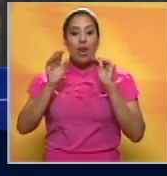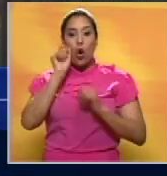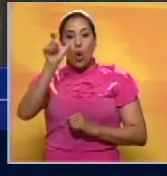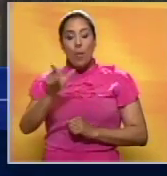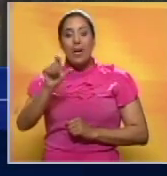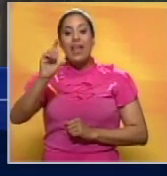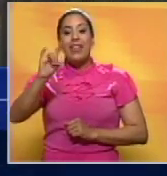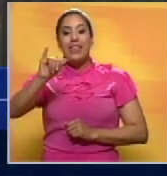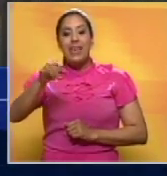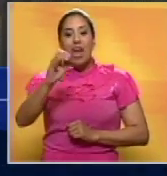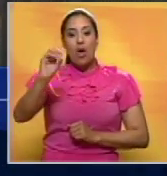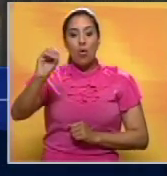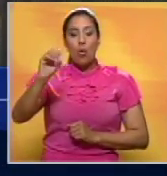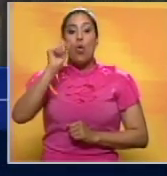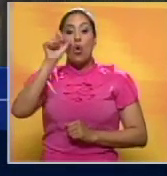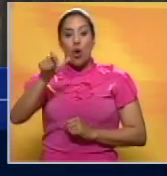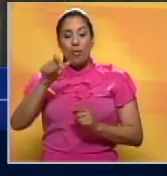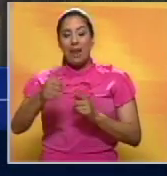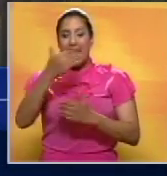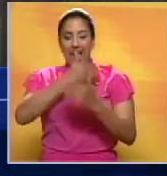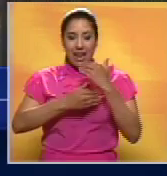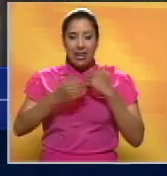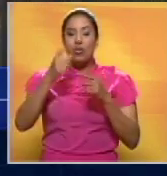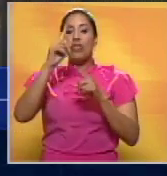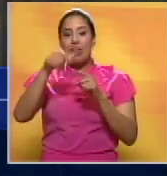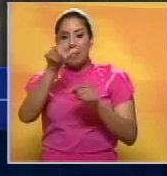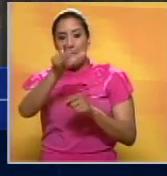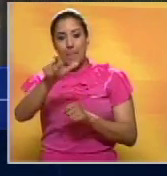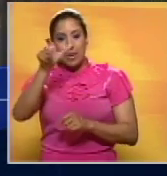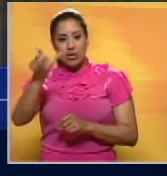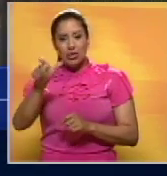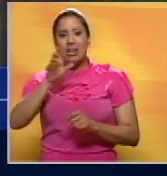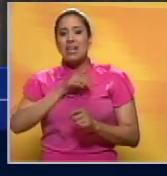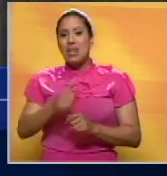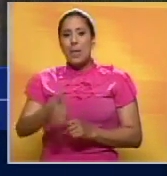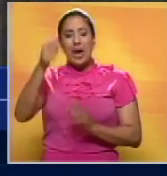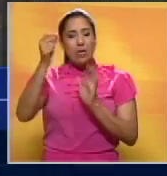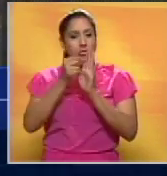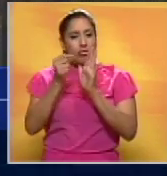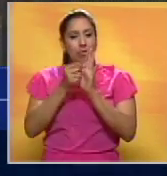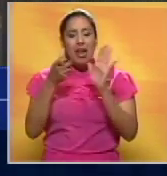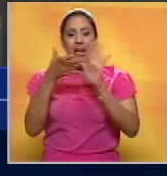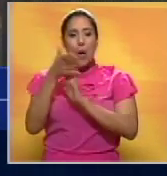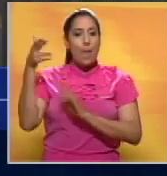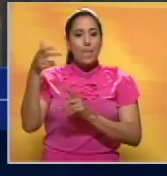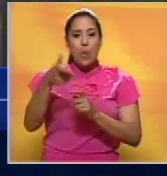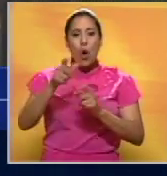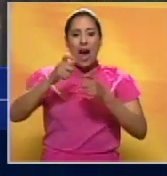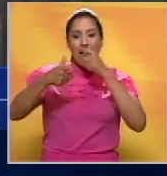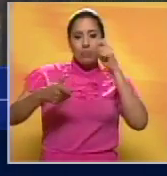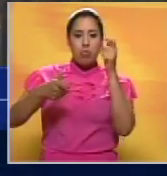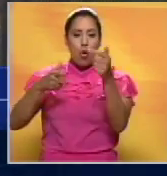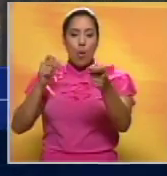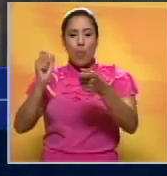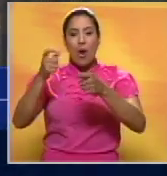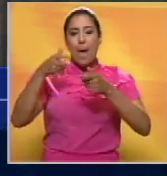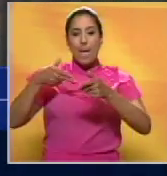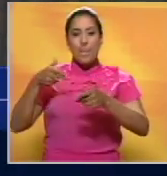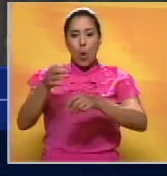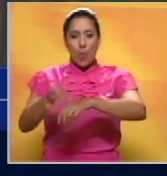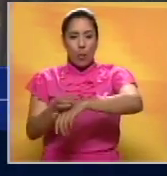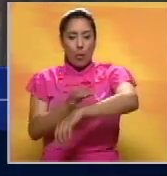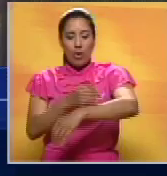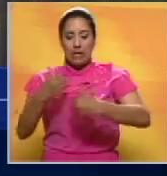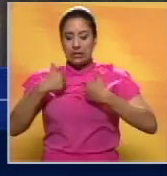Diego Arellano. Destacó que las lesiones a las personas han sido en su mayoría ocasionadas por impactos de bombas lacrimógenas y